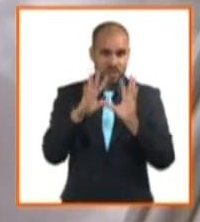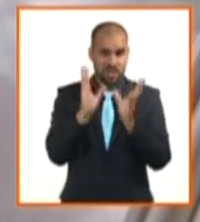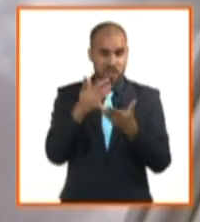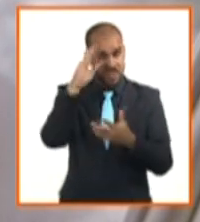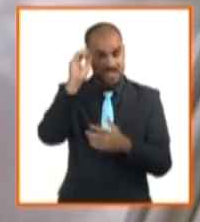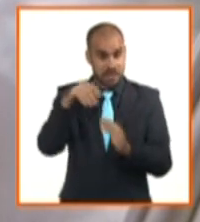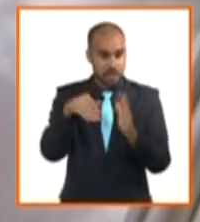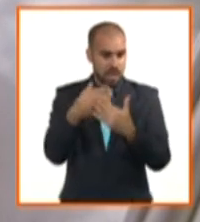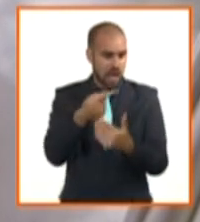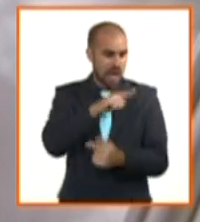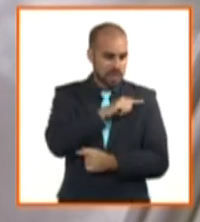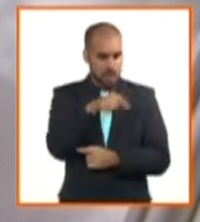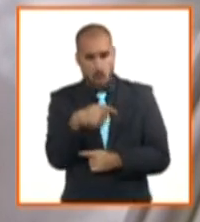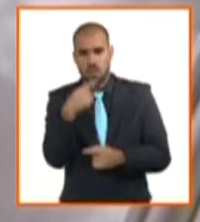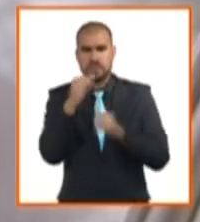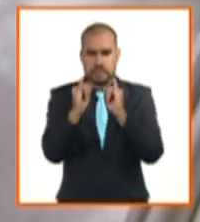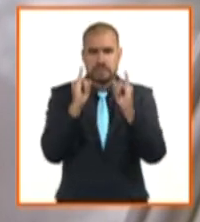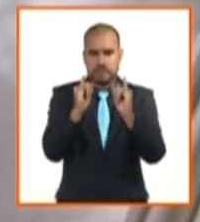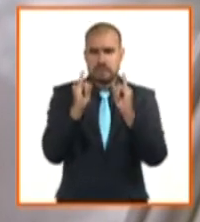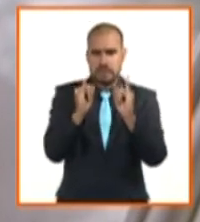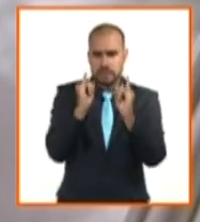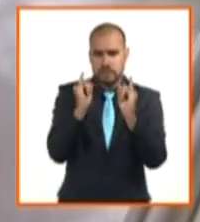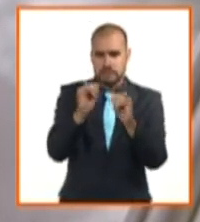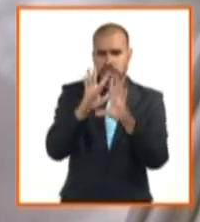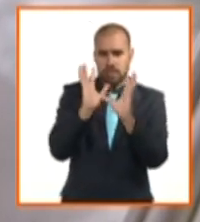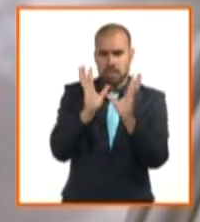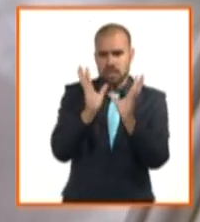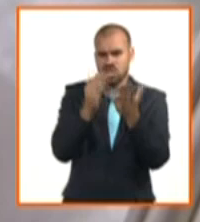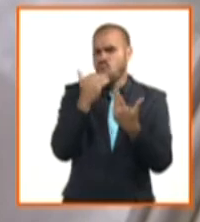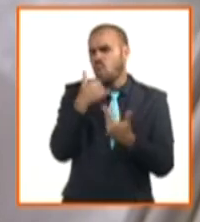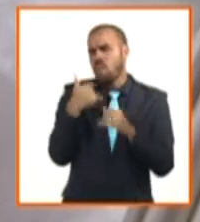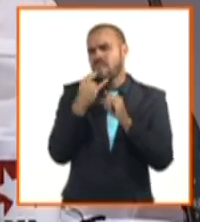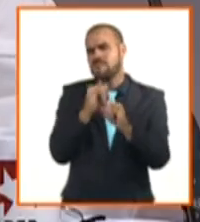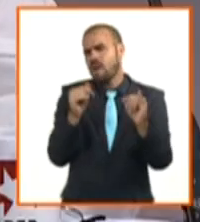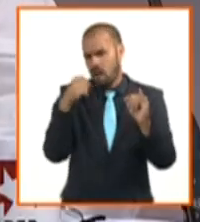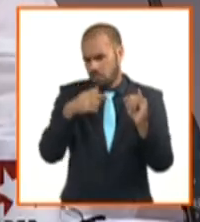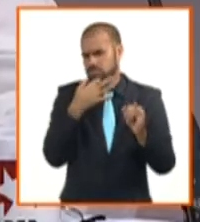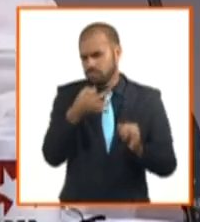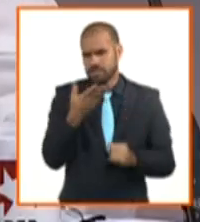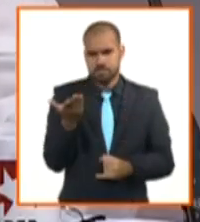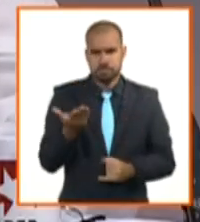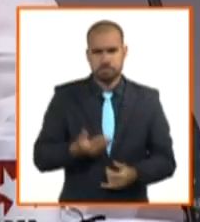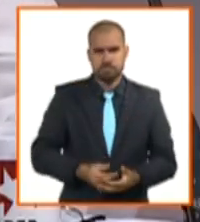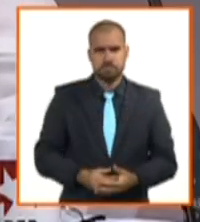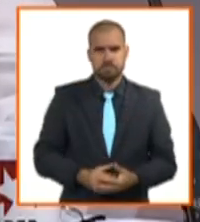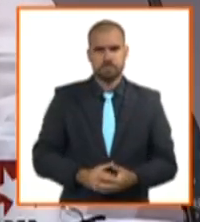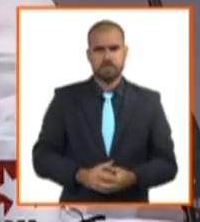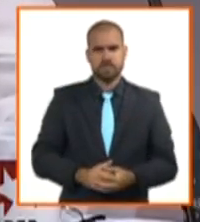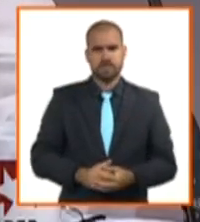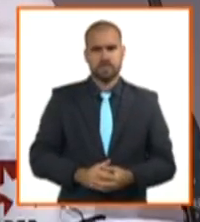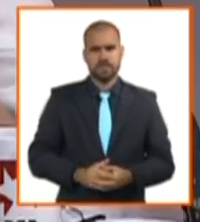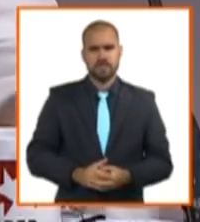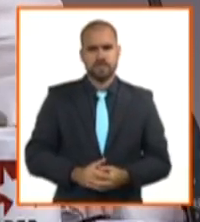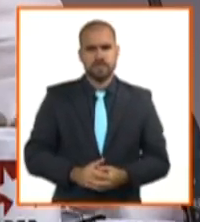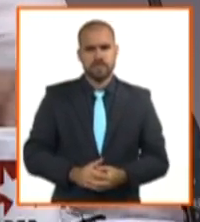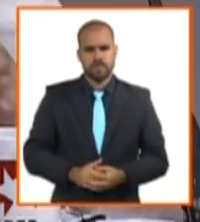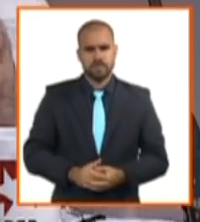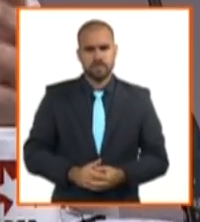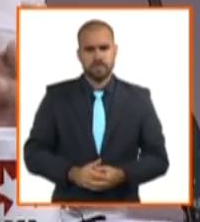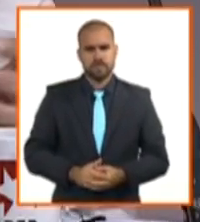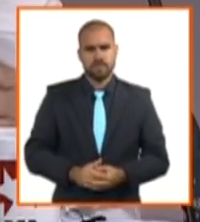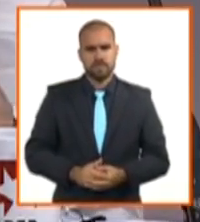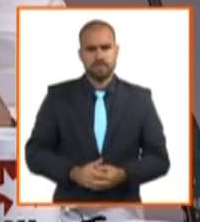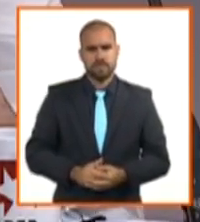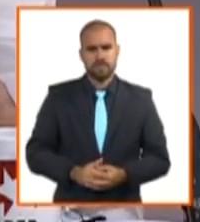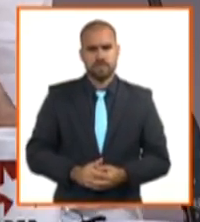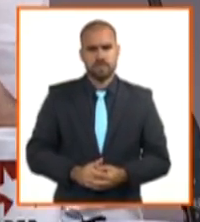han estado organizando que reportes importantes tienen de lo que estaba ocurriendo efectivamente como usted decía por eso es